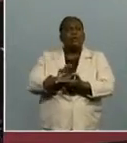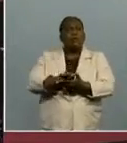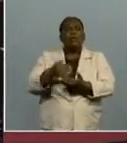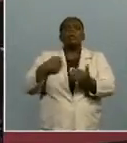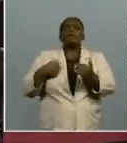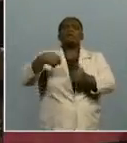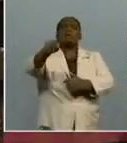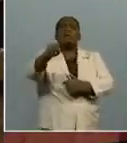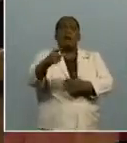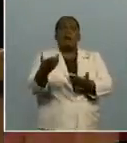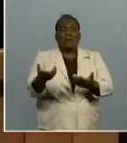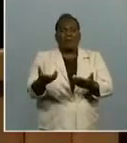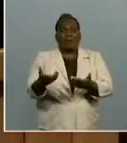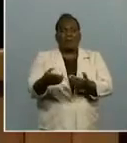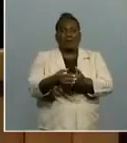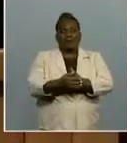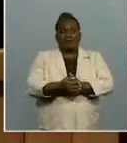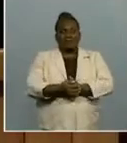dónde vamos